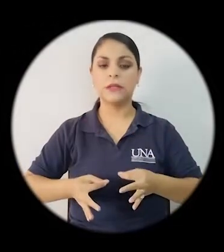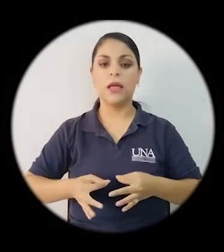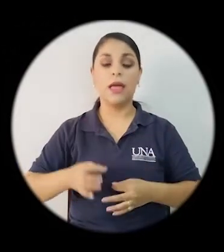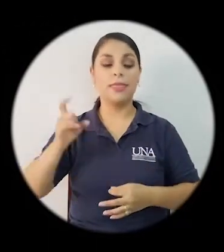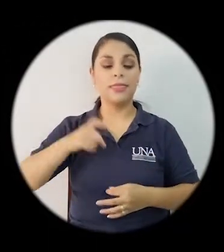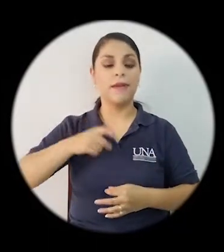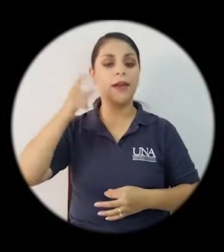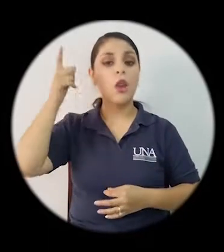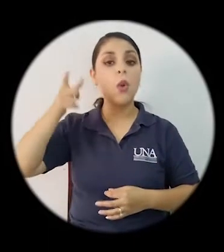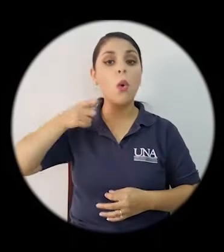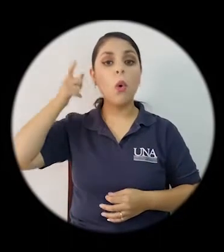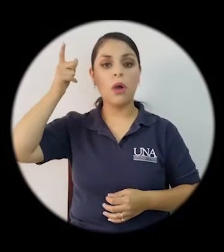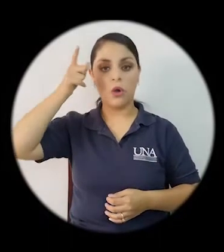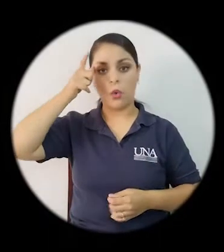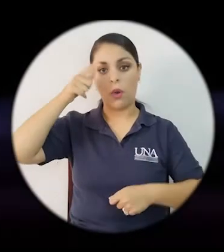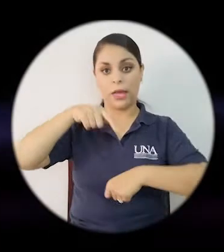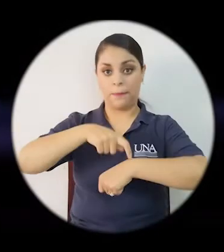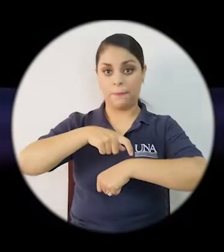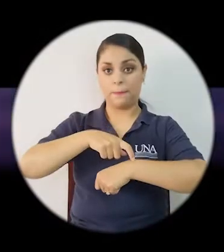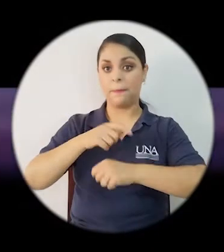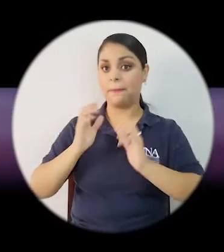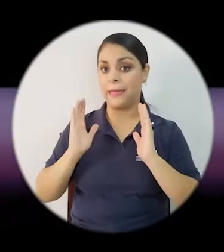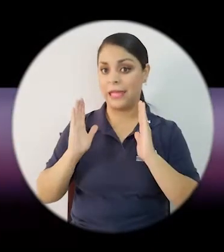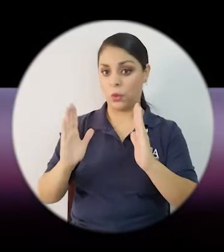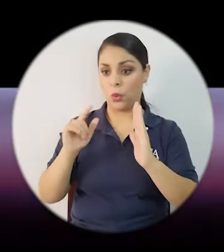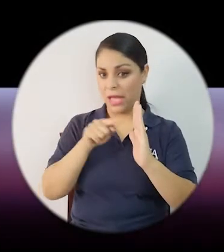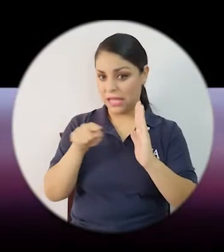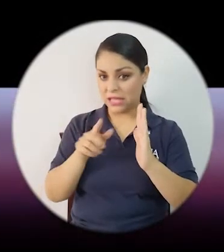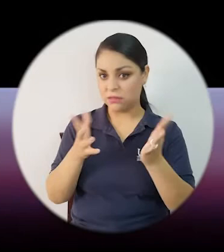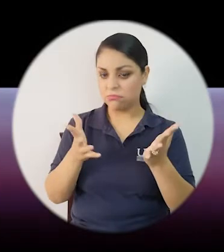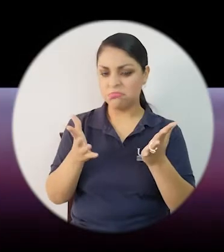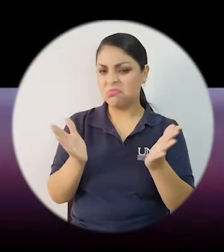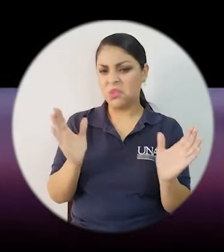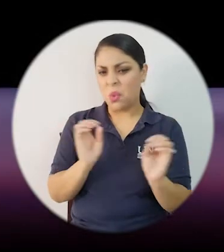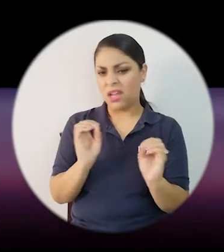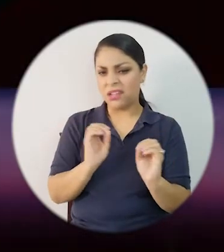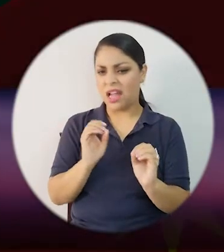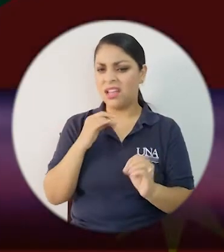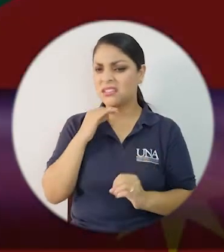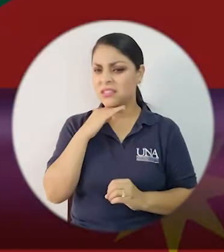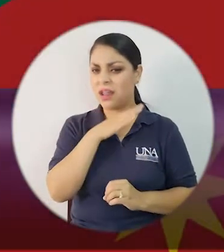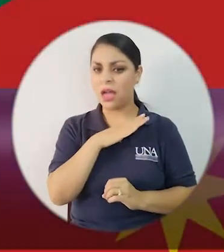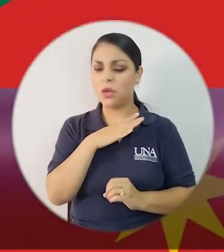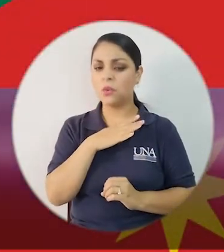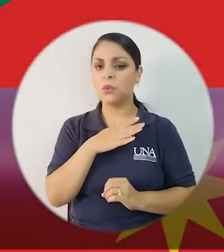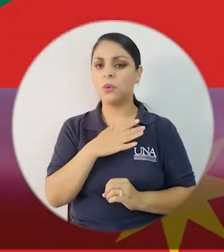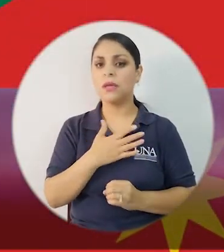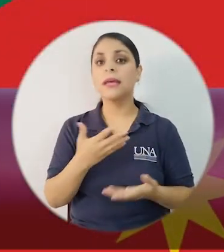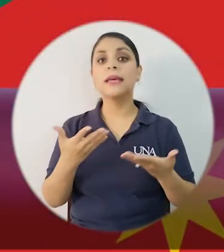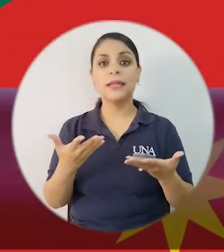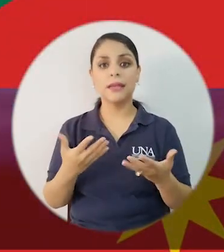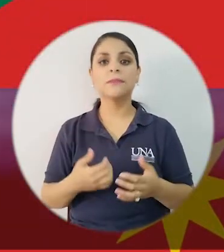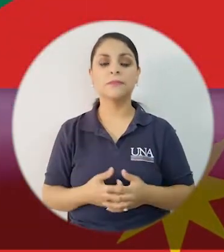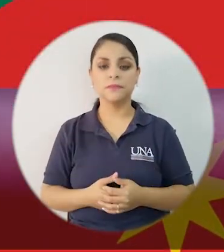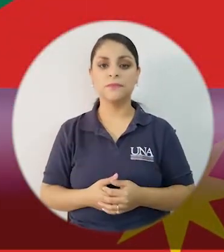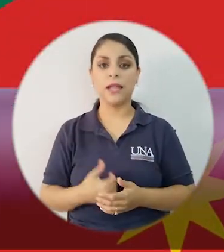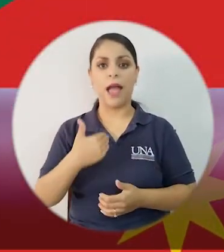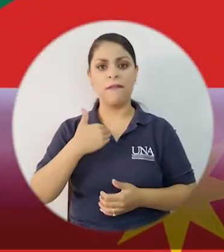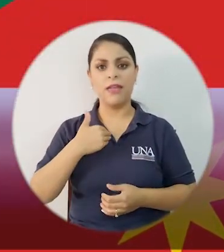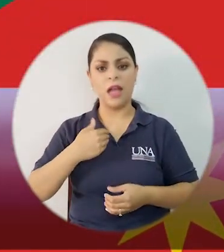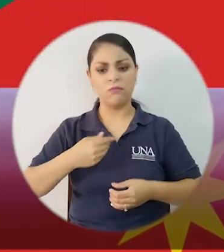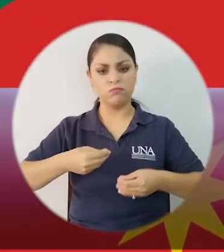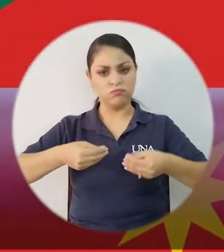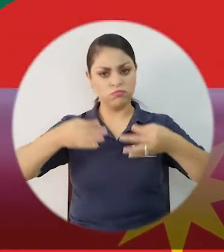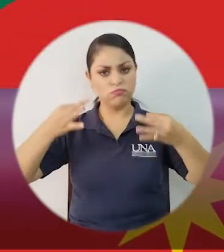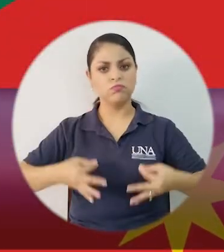que eso hay que tenerlo sumamente claro. La lógica del periodo, no hay absolutamente nada de extraño de que se